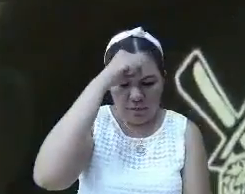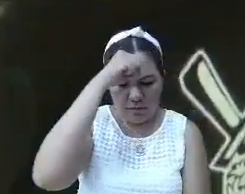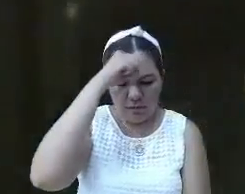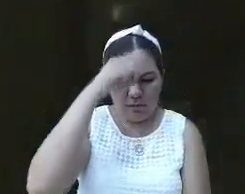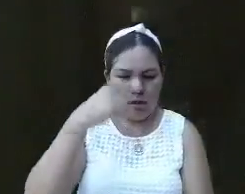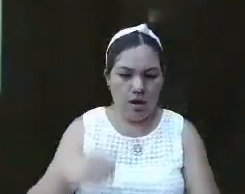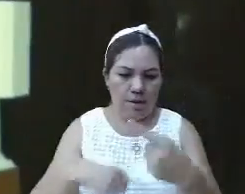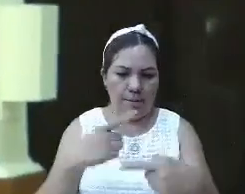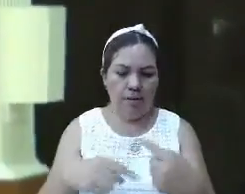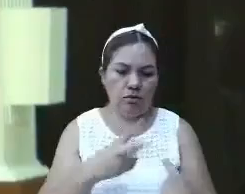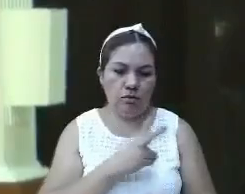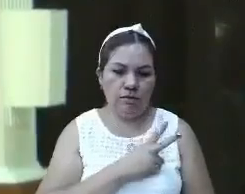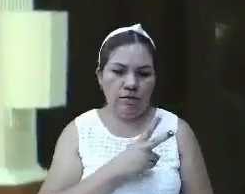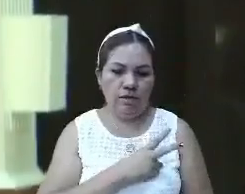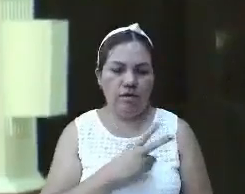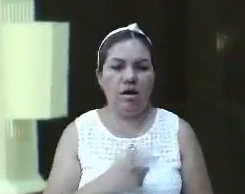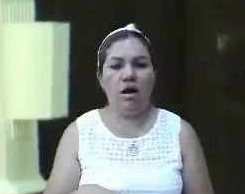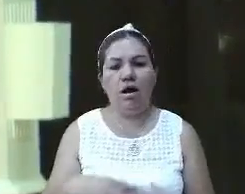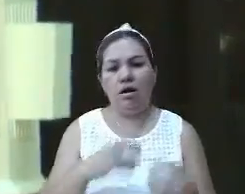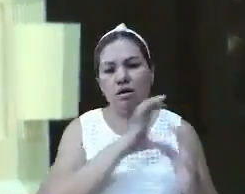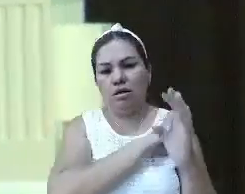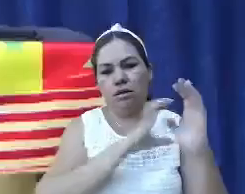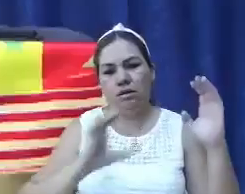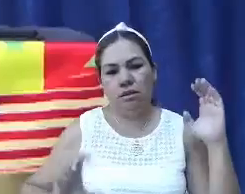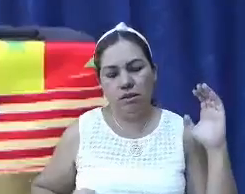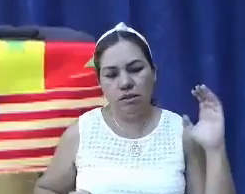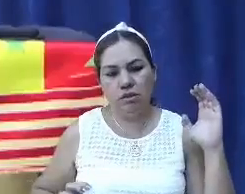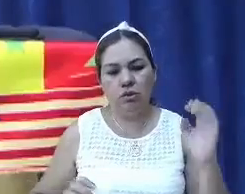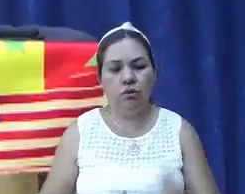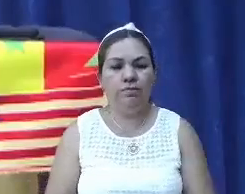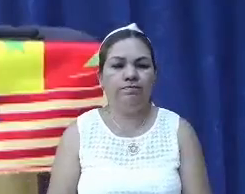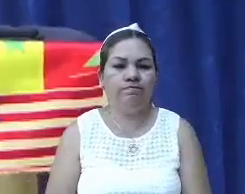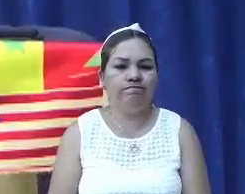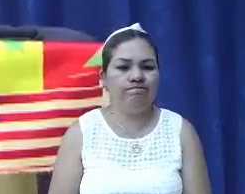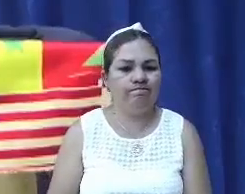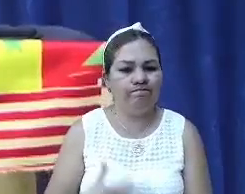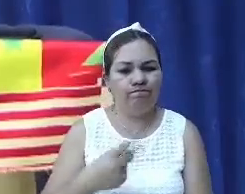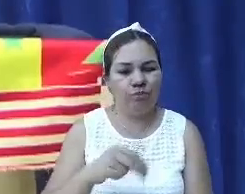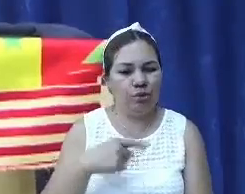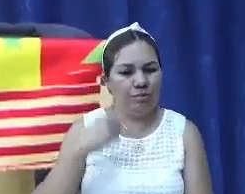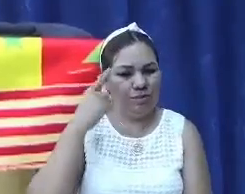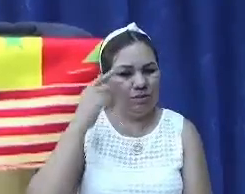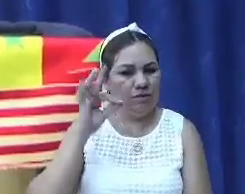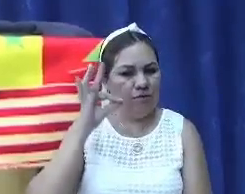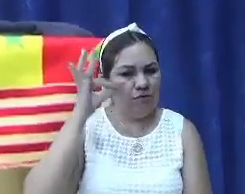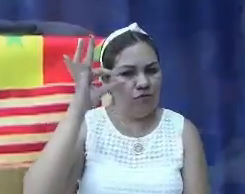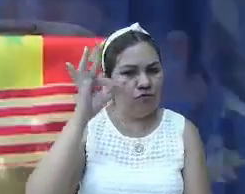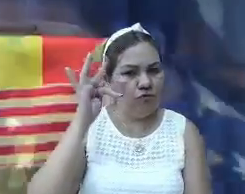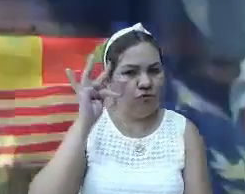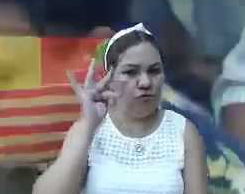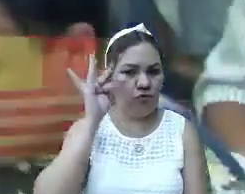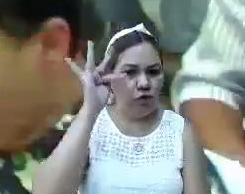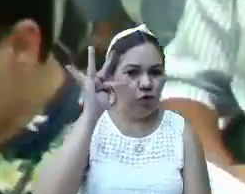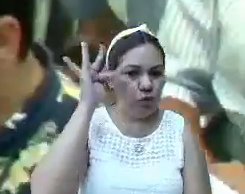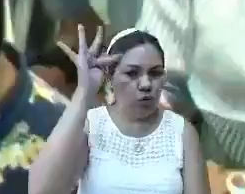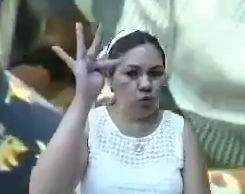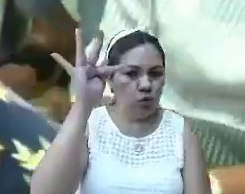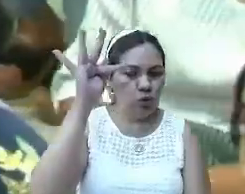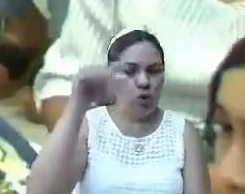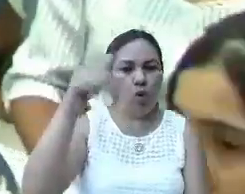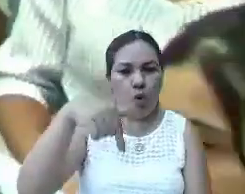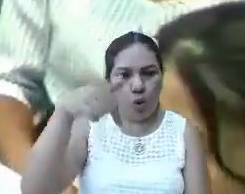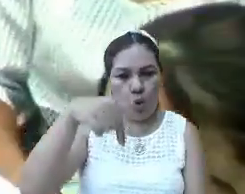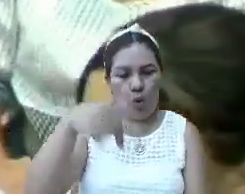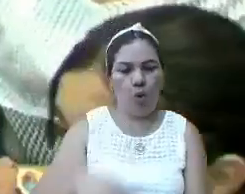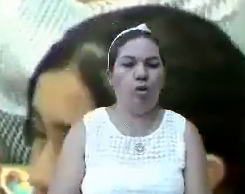bendición. Amén. No tenga mucha mente futurista: mañana voy a cambiar, mañana voy a cambiar. No, no, no. Hoy es el día de